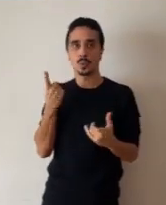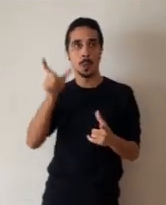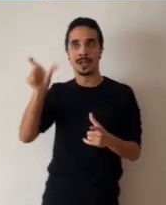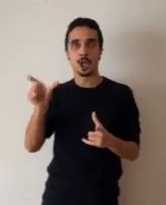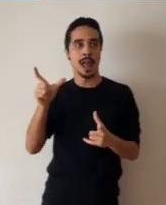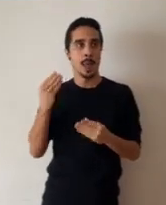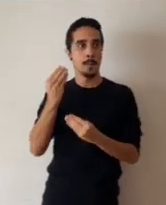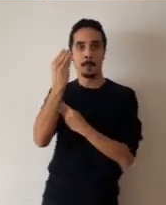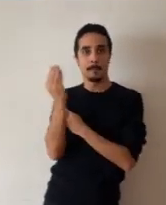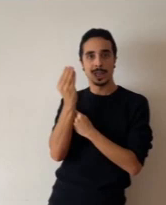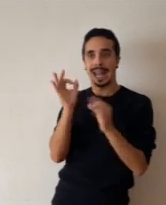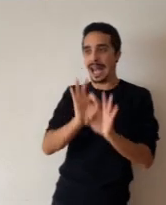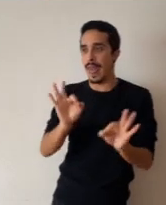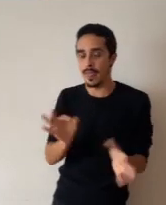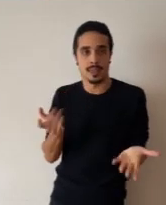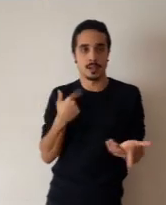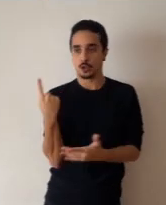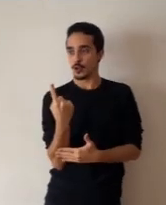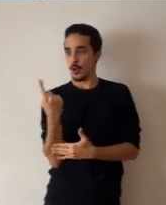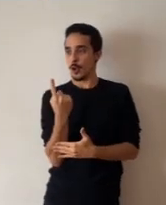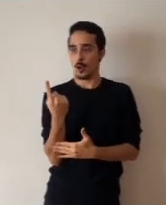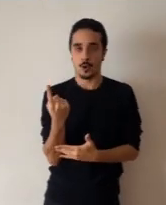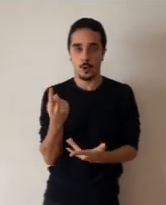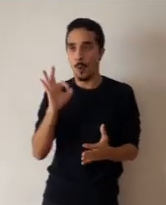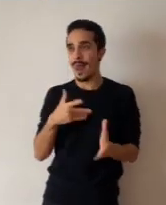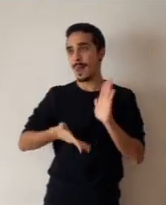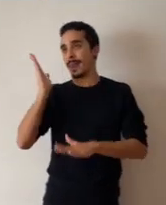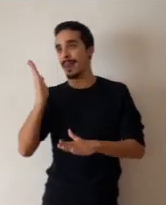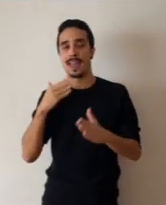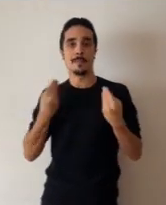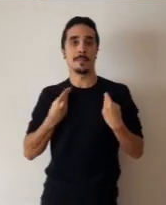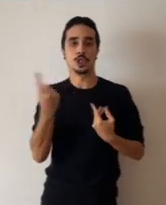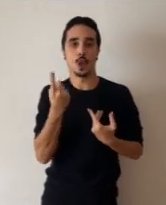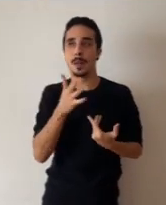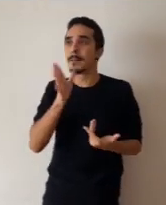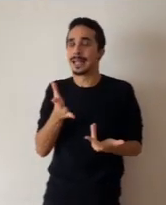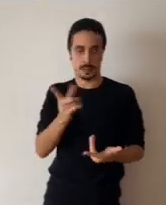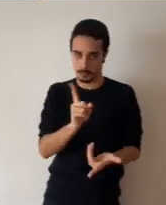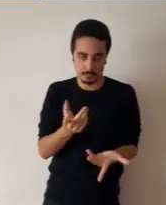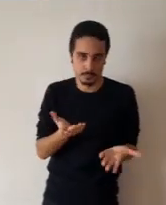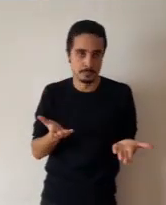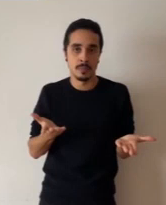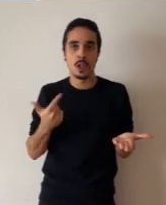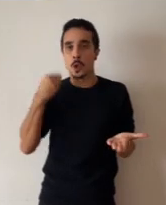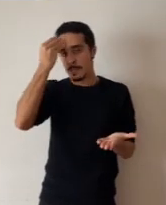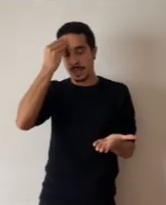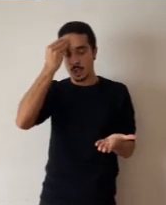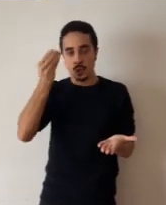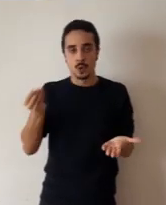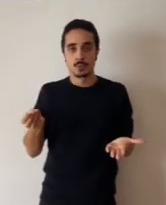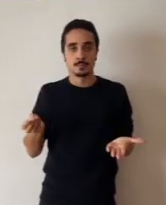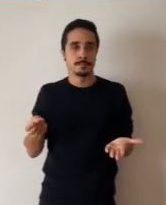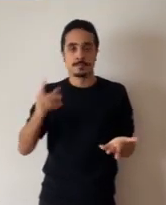ahora ya nadie me va a proteger, esto es como marcharte a vivir solo y a ver qué me pasa, ¿no? Bueno, yo